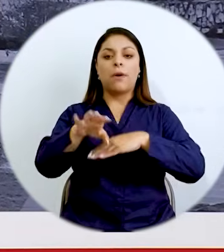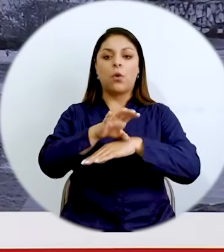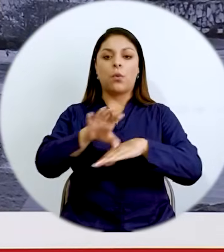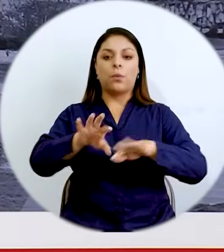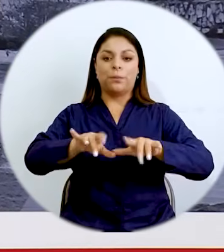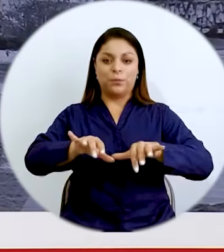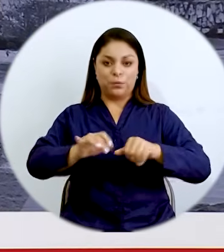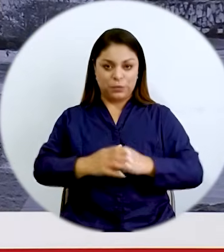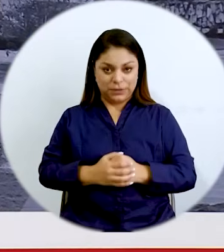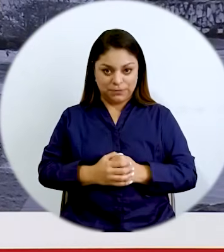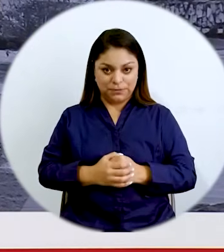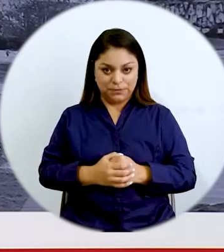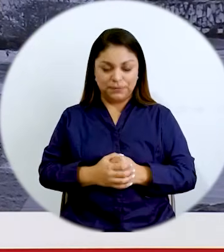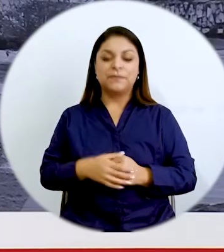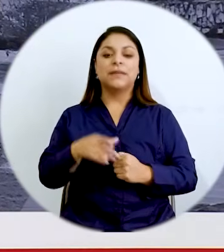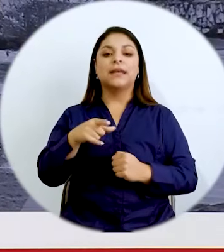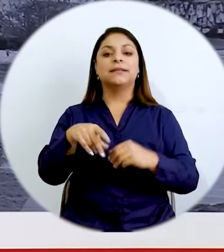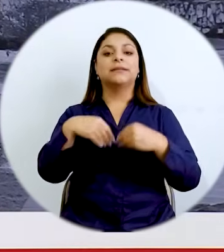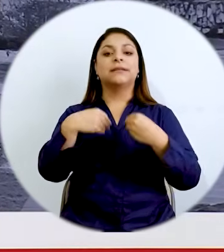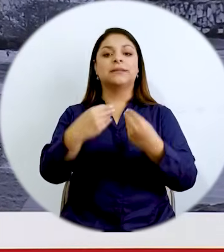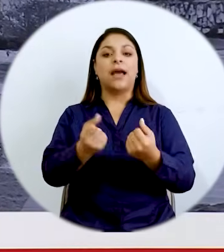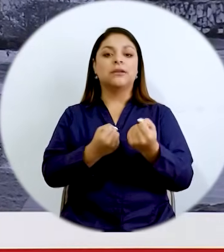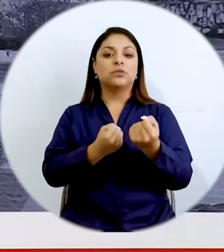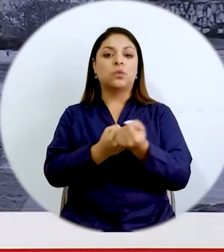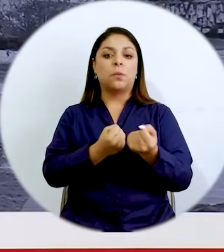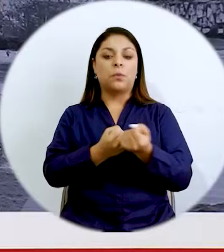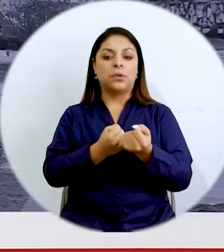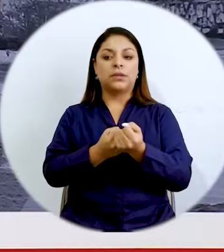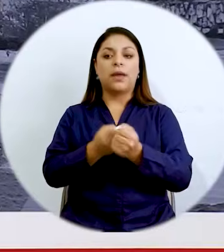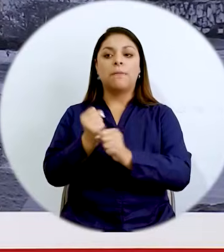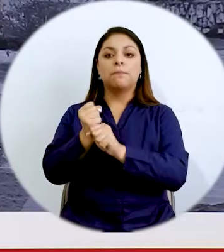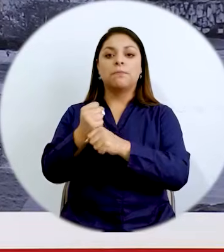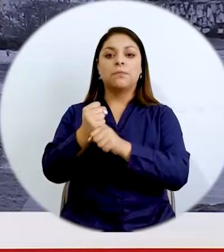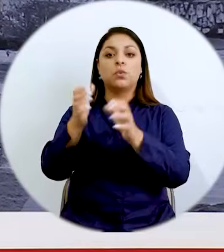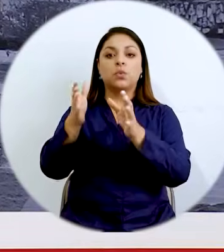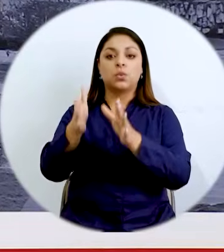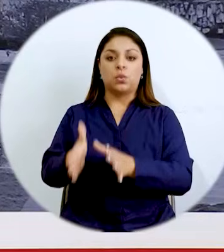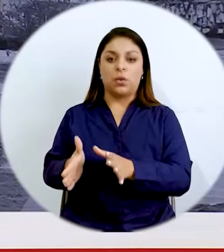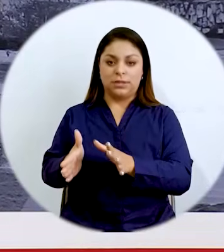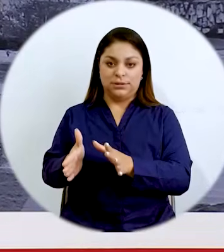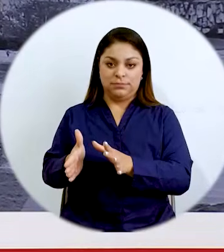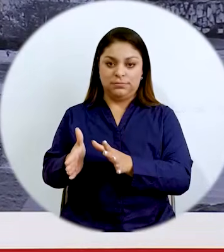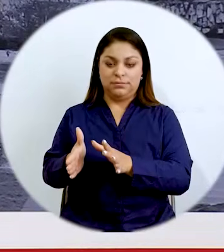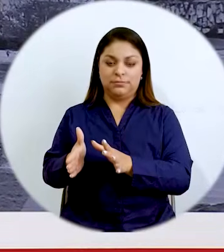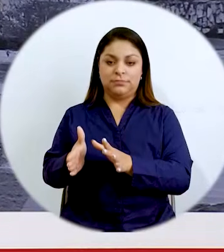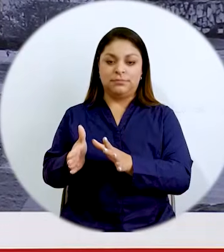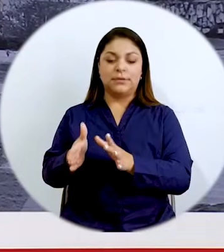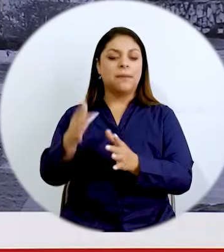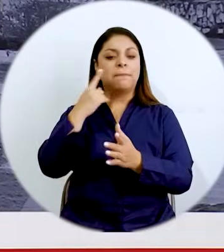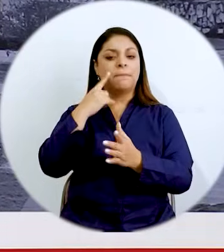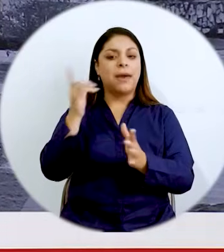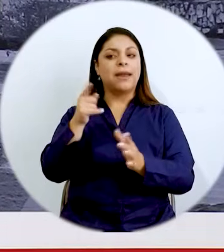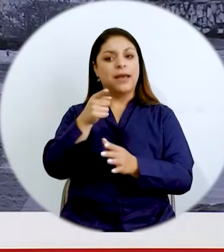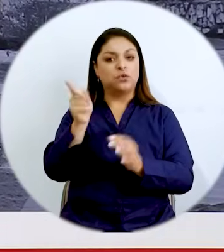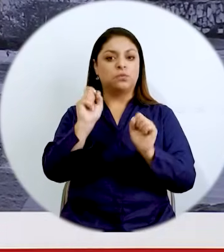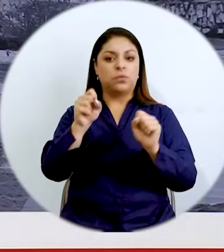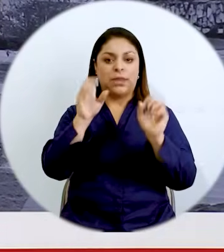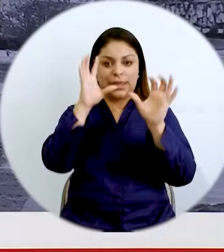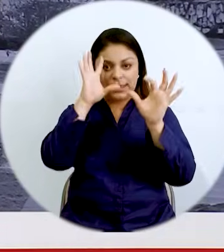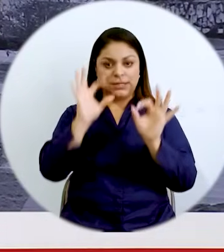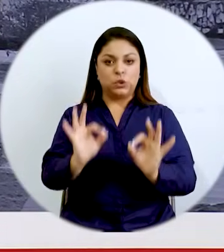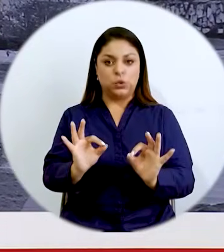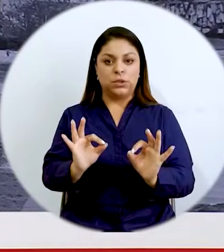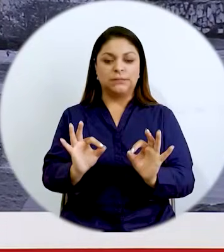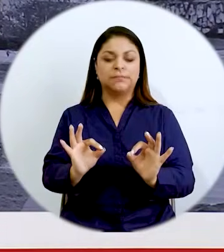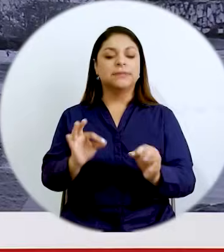que, digamos, le da soporte a los productores, especialmente para la toma de